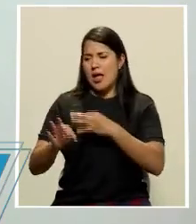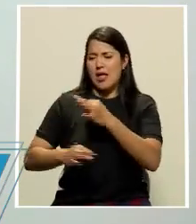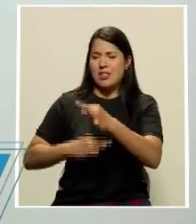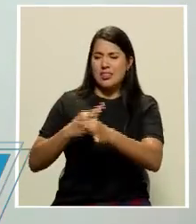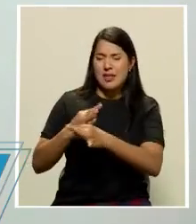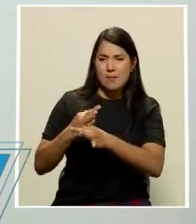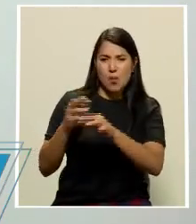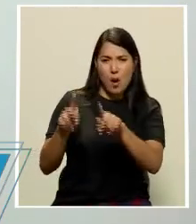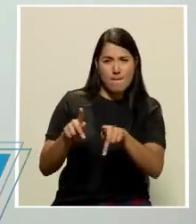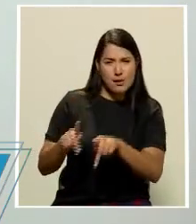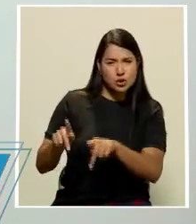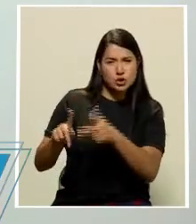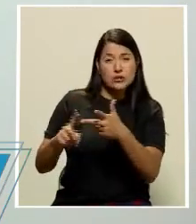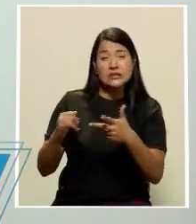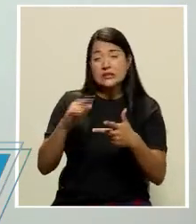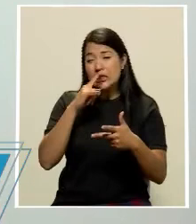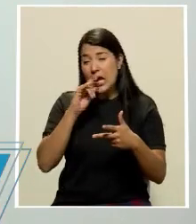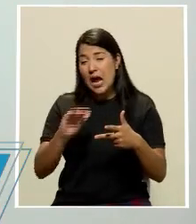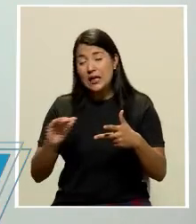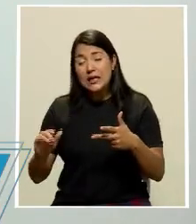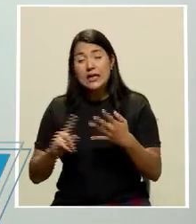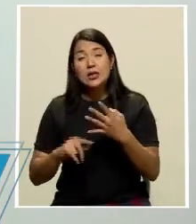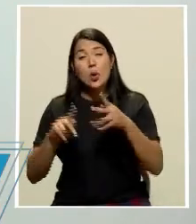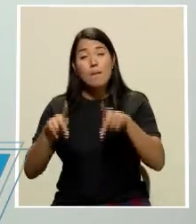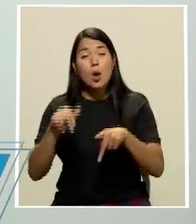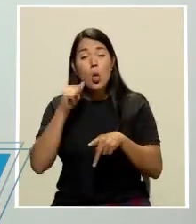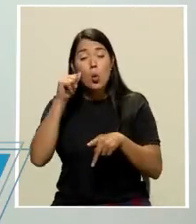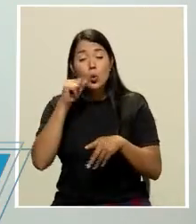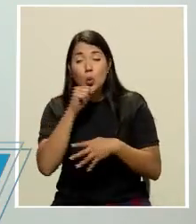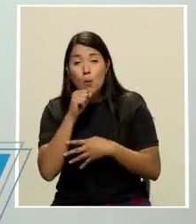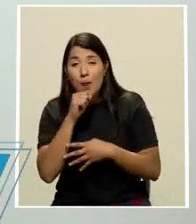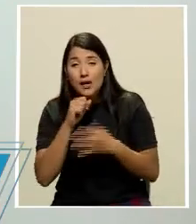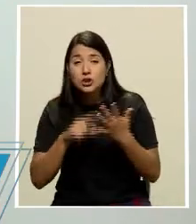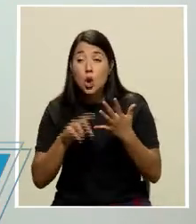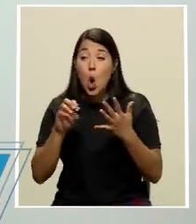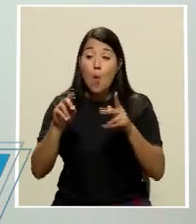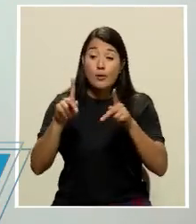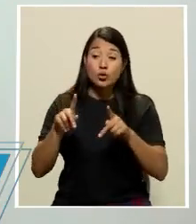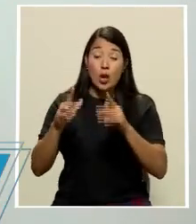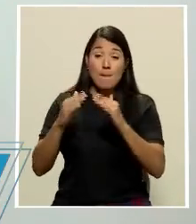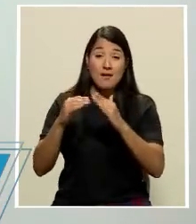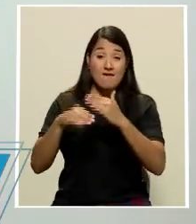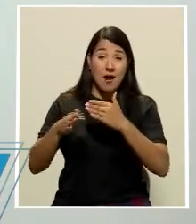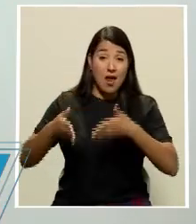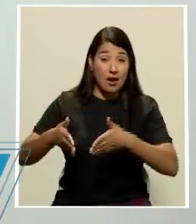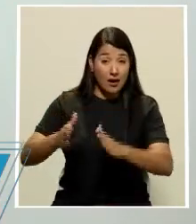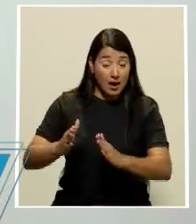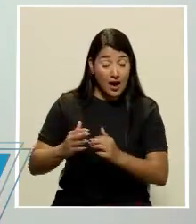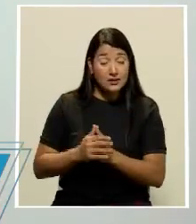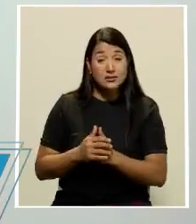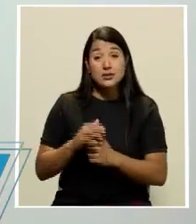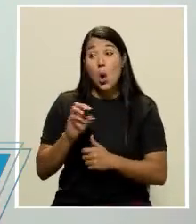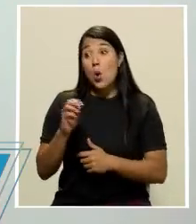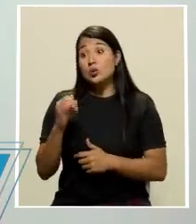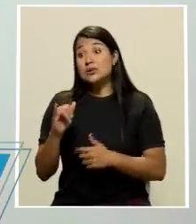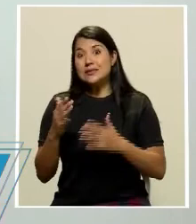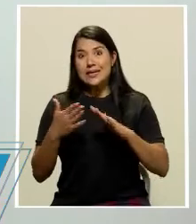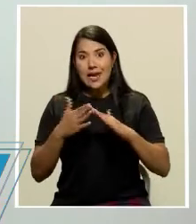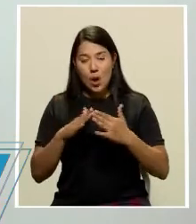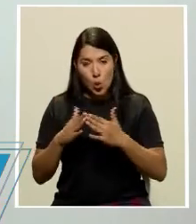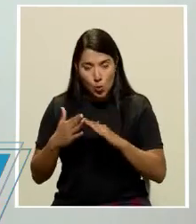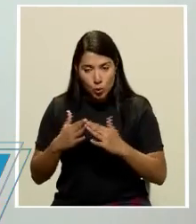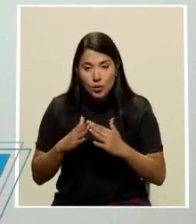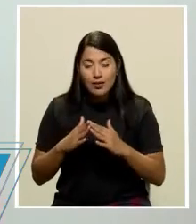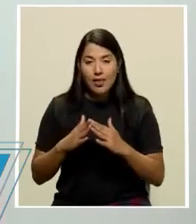atiende, si son niños, si son adultos mayores, si son personas en situación de calle, si también la comunidad que nos está